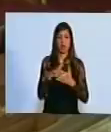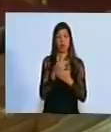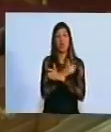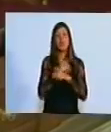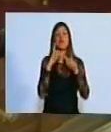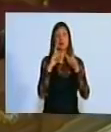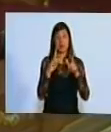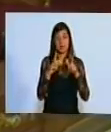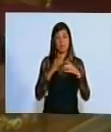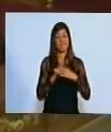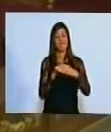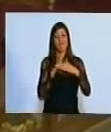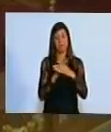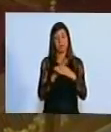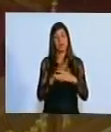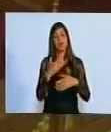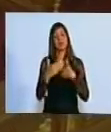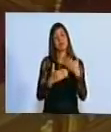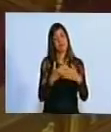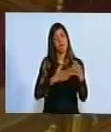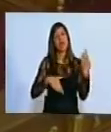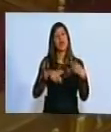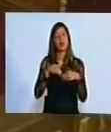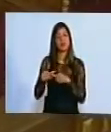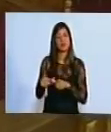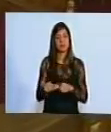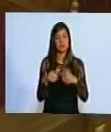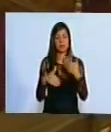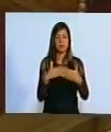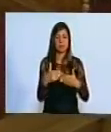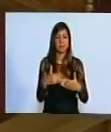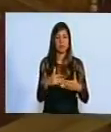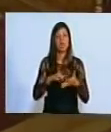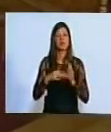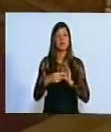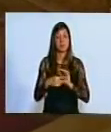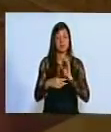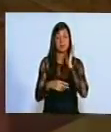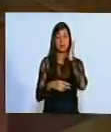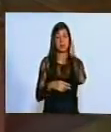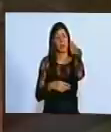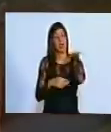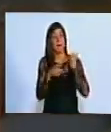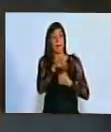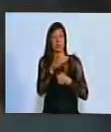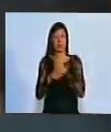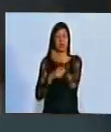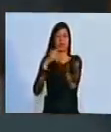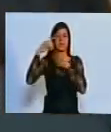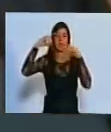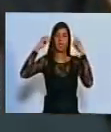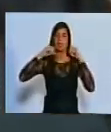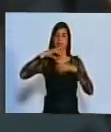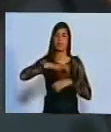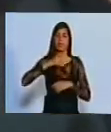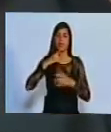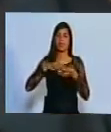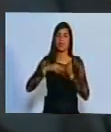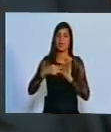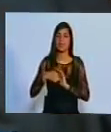lo ardua y prolongada de la lucha revolucionaria. De esta manera, varios historiadores han explicado la independencia como una guerra